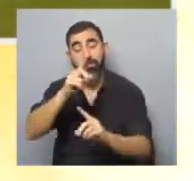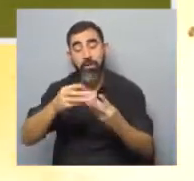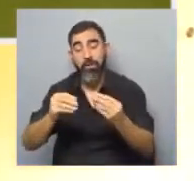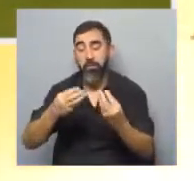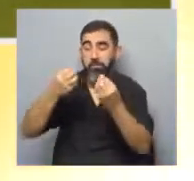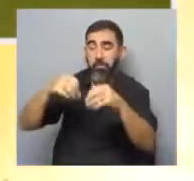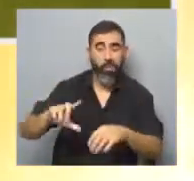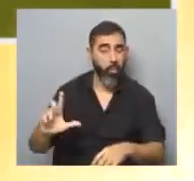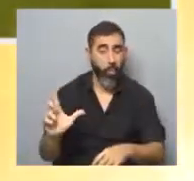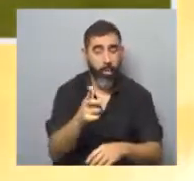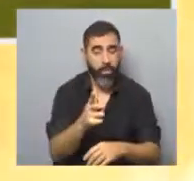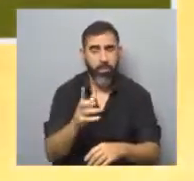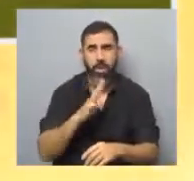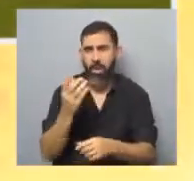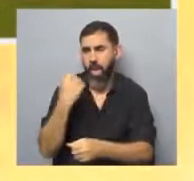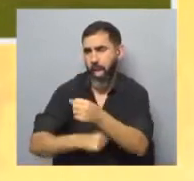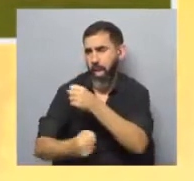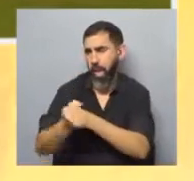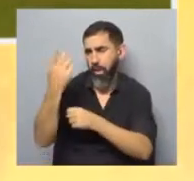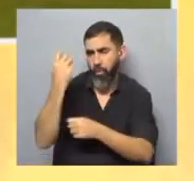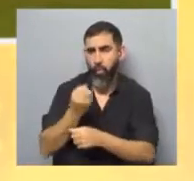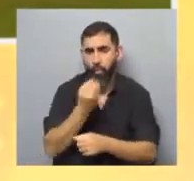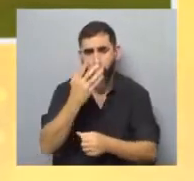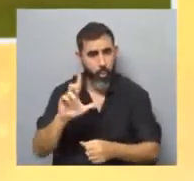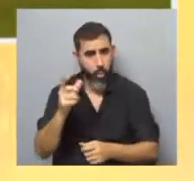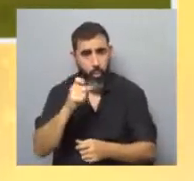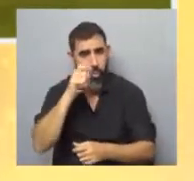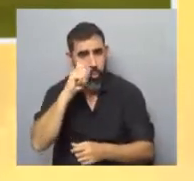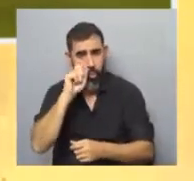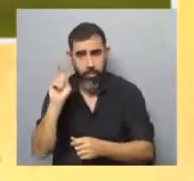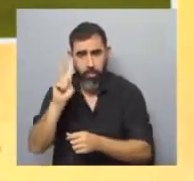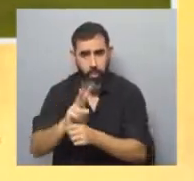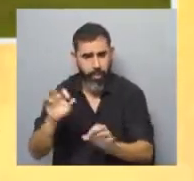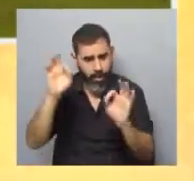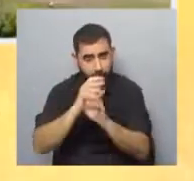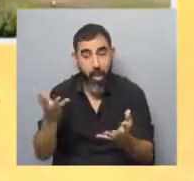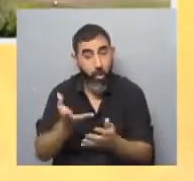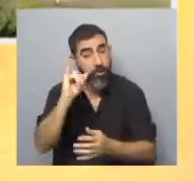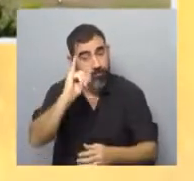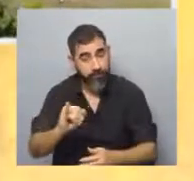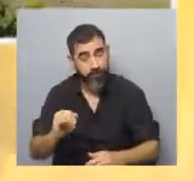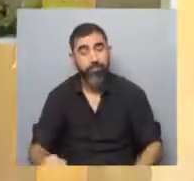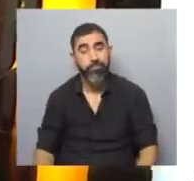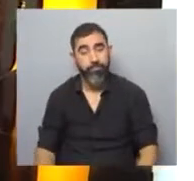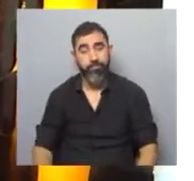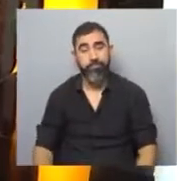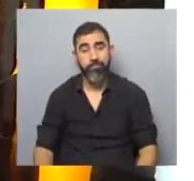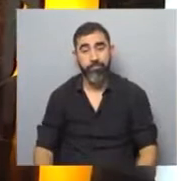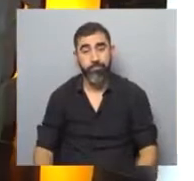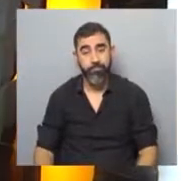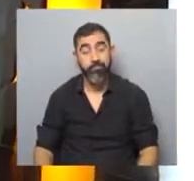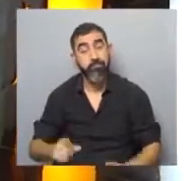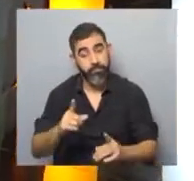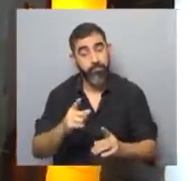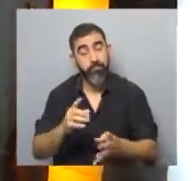perdido. Hace no muchos años Flores no era un departamento turístico, hoy lo es. Es verdad. Y eso tiene que ver con